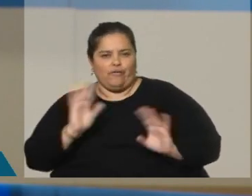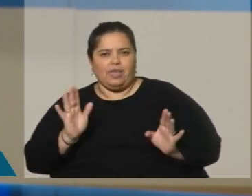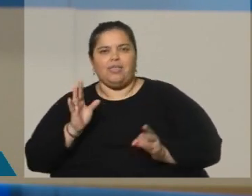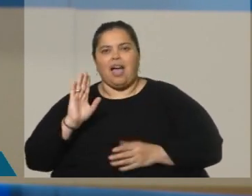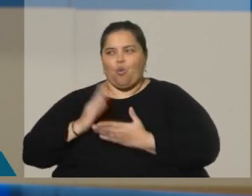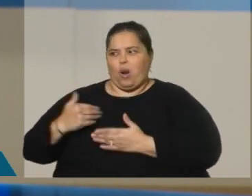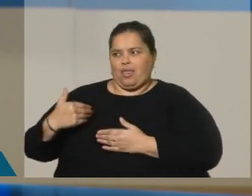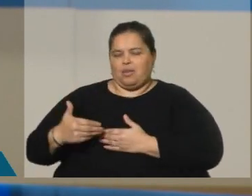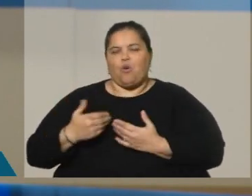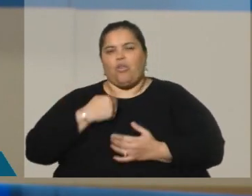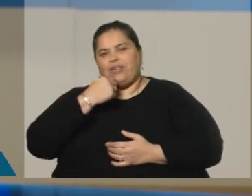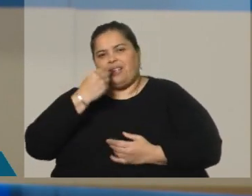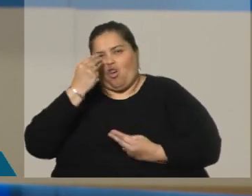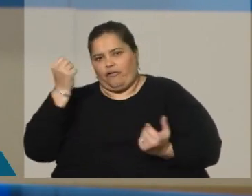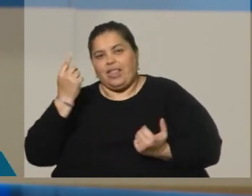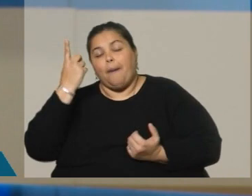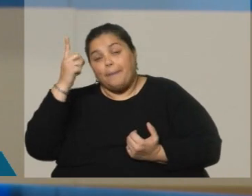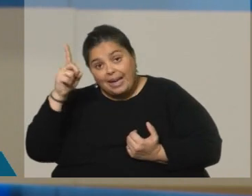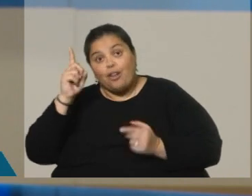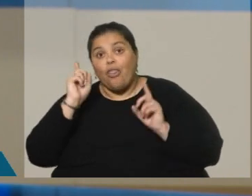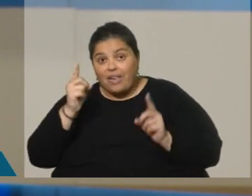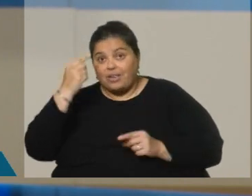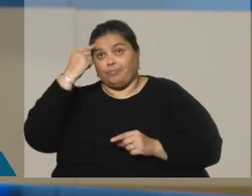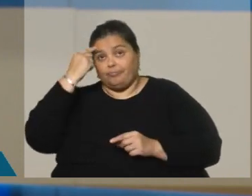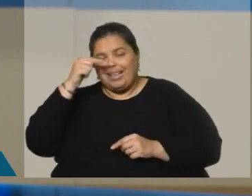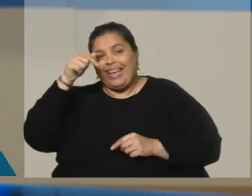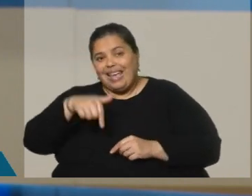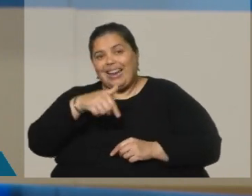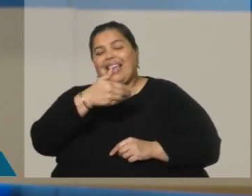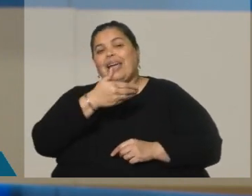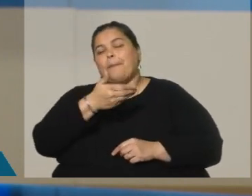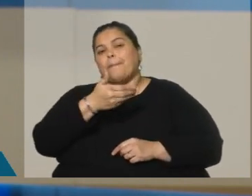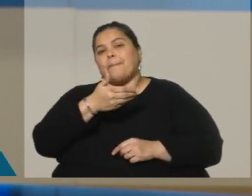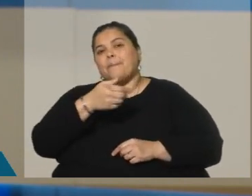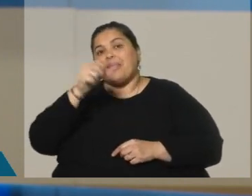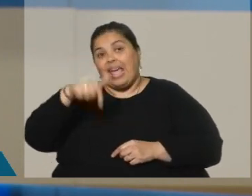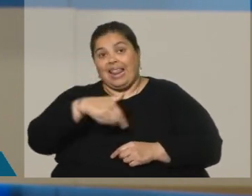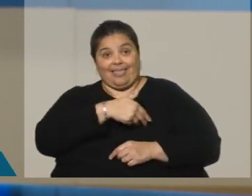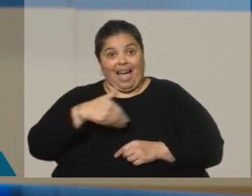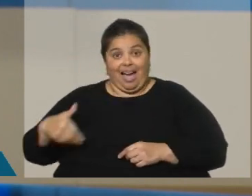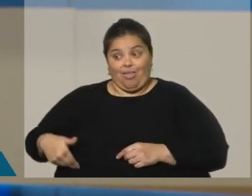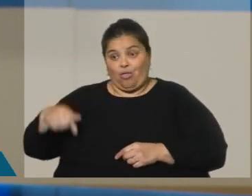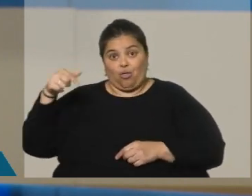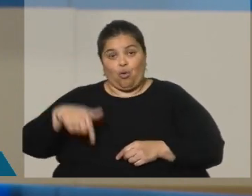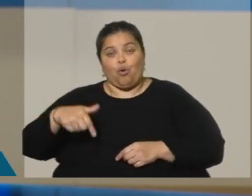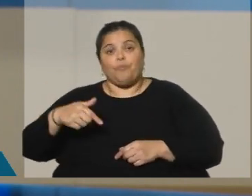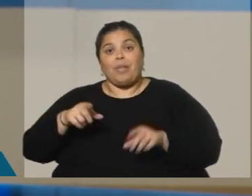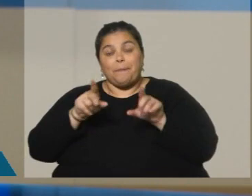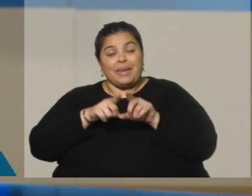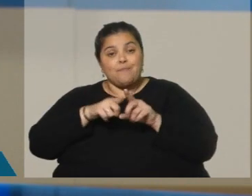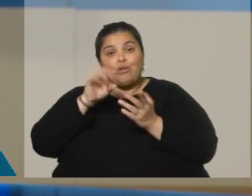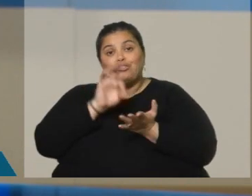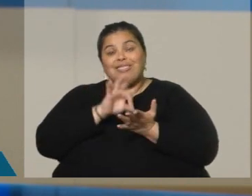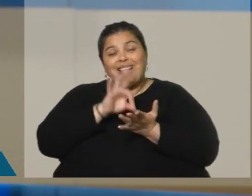últimos años que es que el propio Estado de derecho el propio estado derecho y dentro del mismo sistema